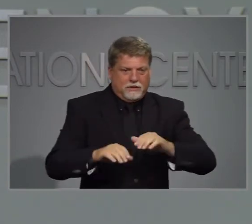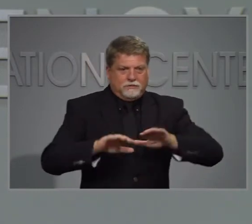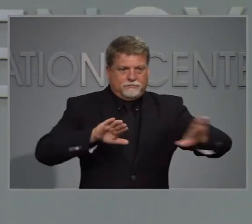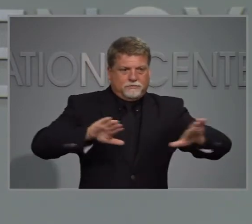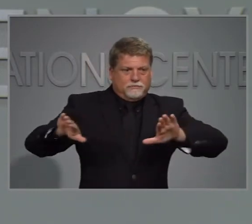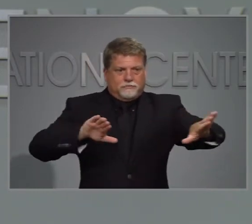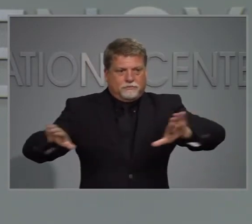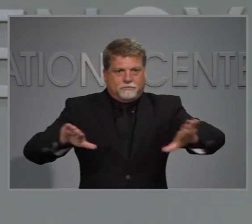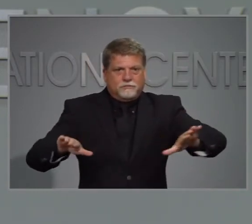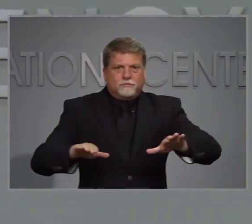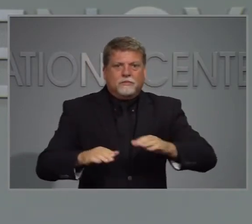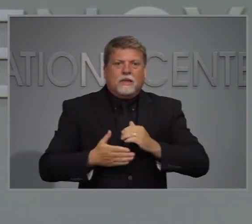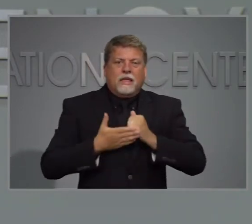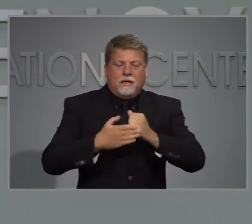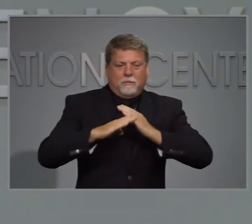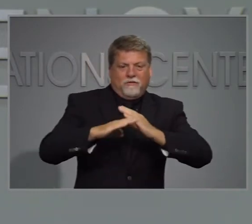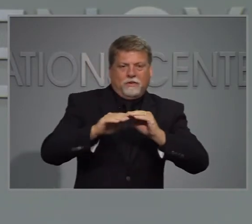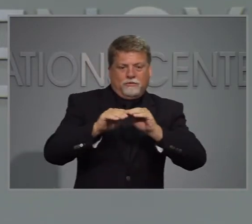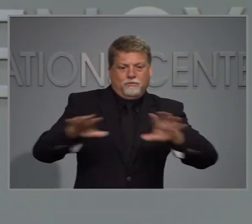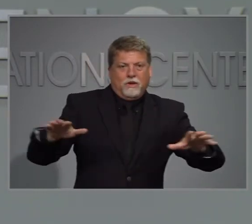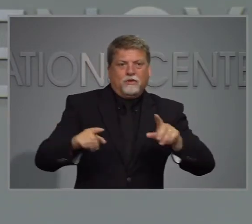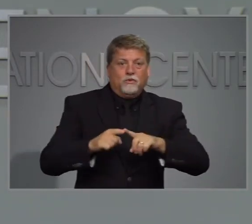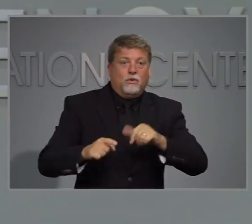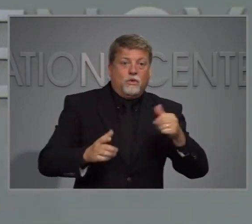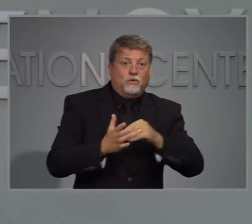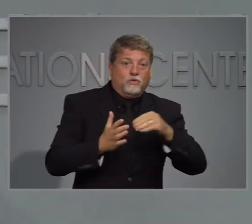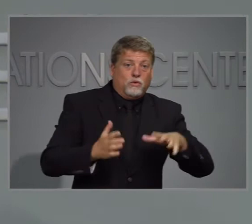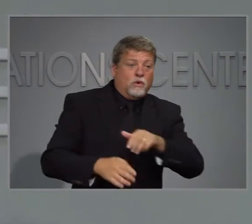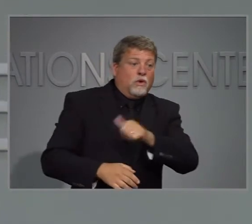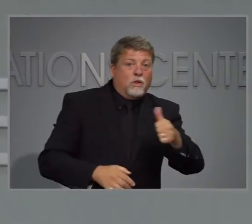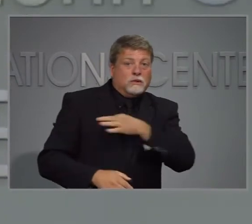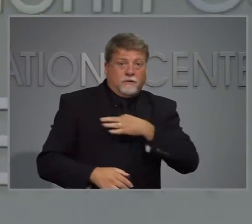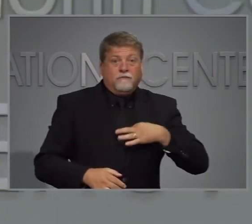pueda transmitir entre los maestros. Gracias.